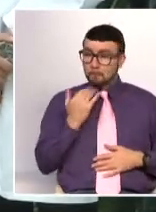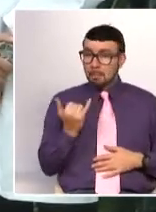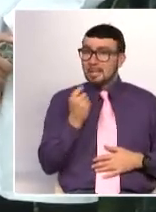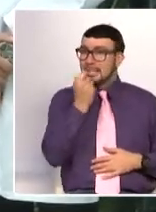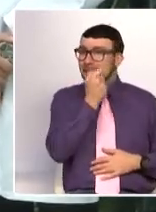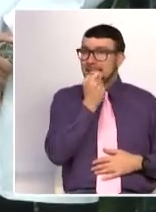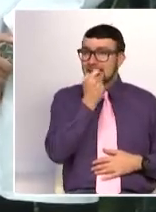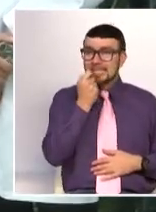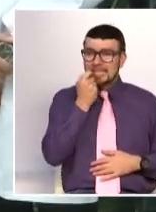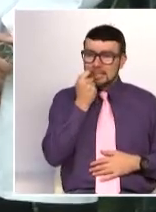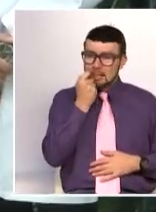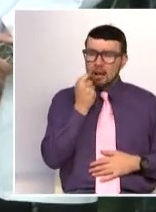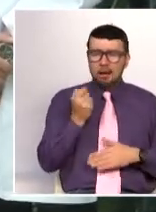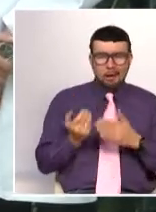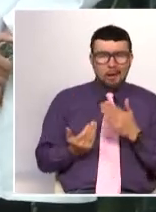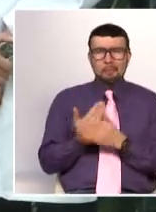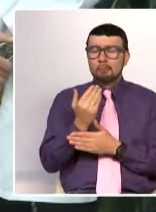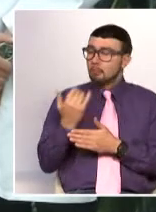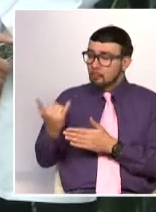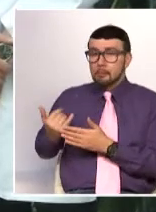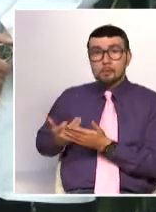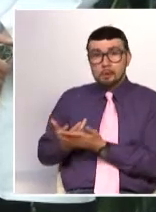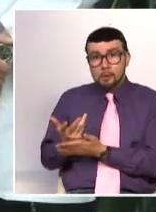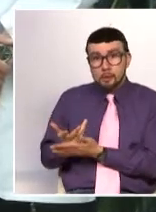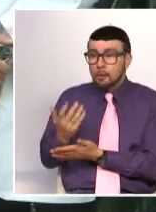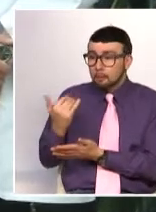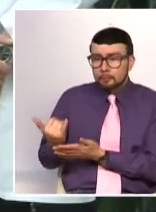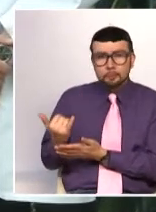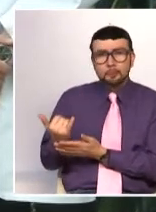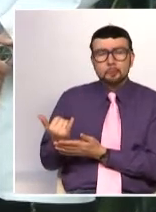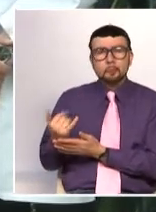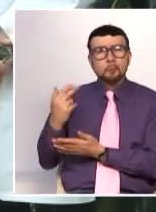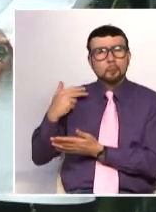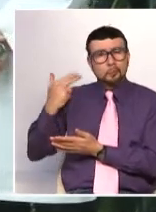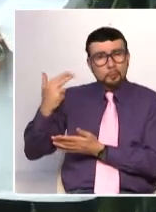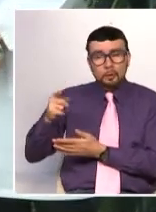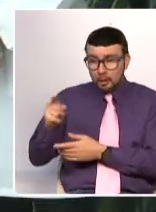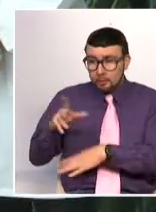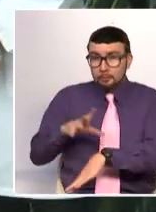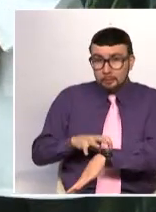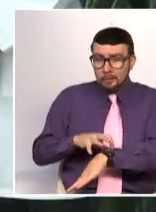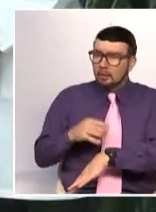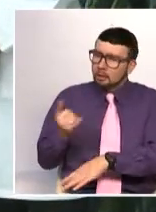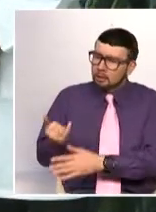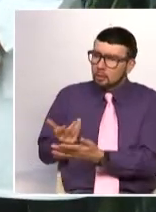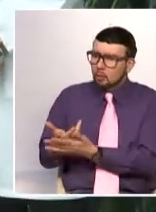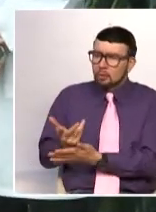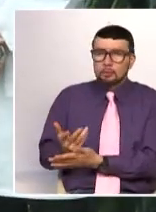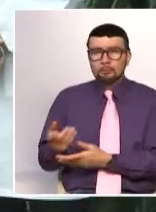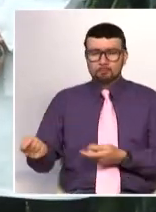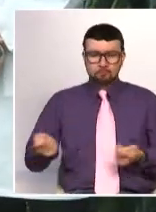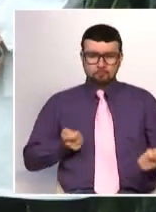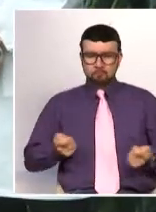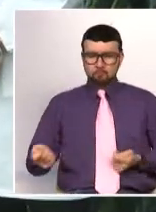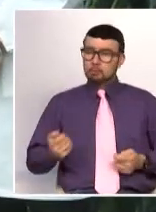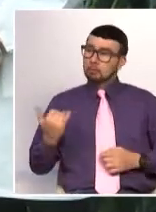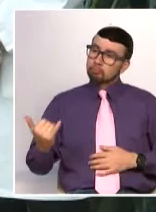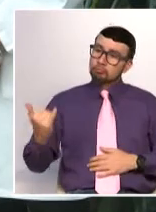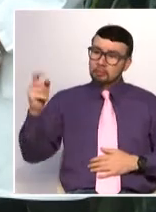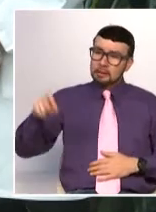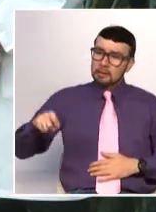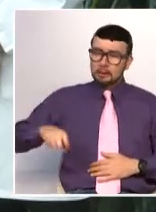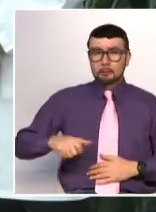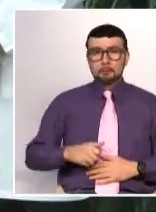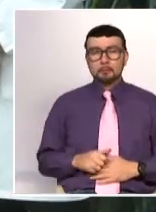empieza y nos recomienda nos sugiere en la historia clínica ciertos manejos que emita al paciente